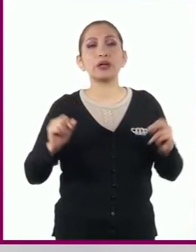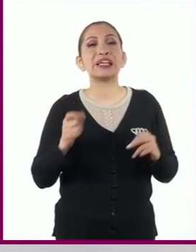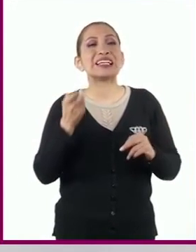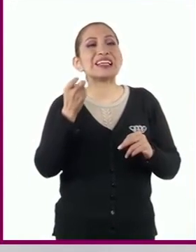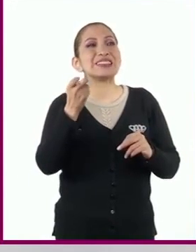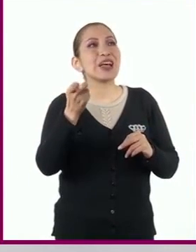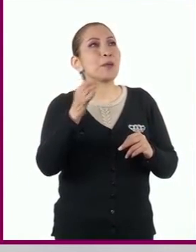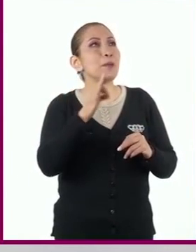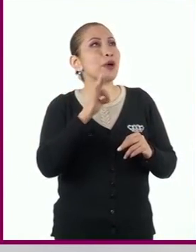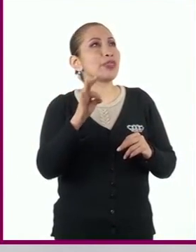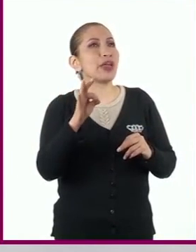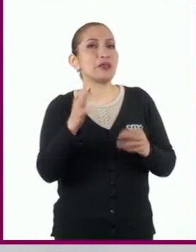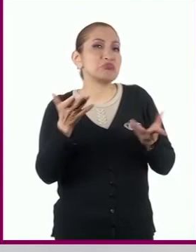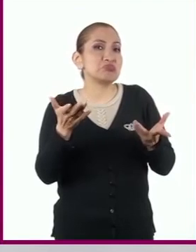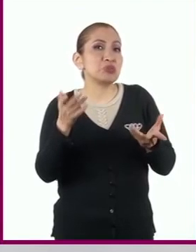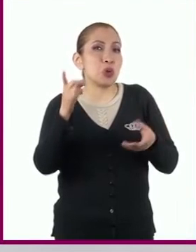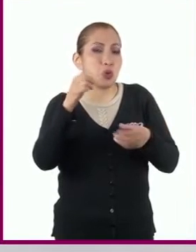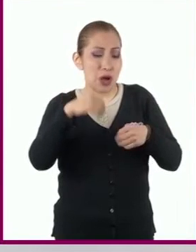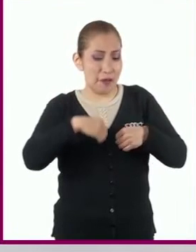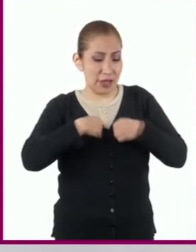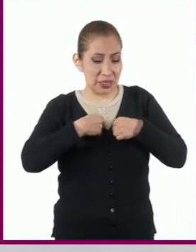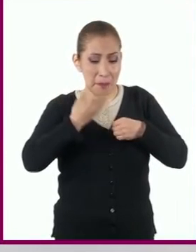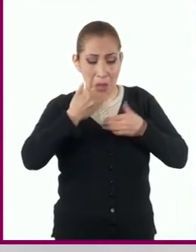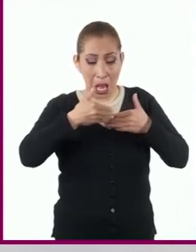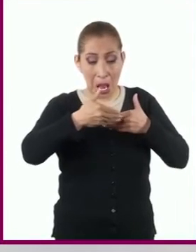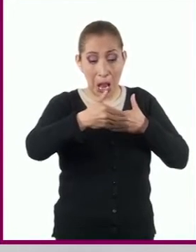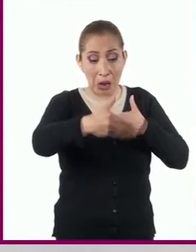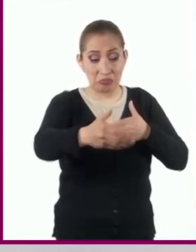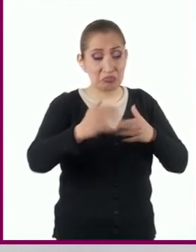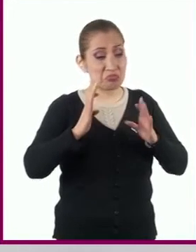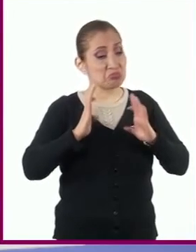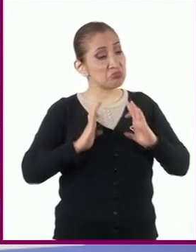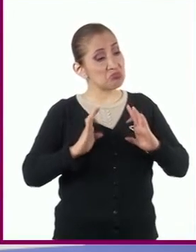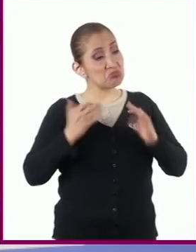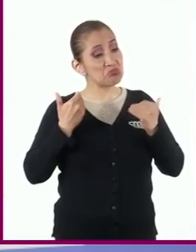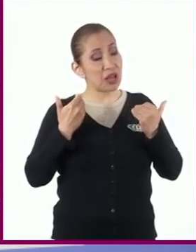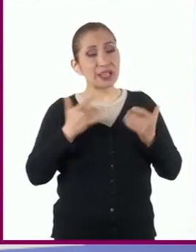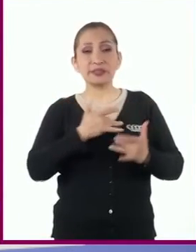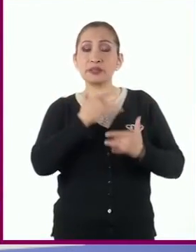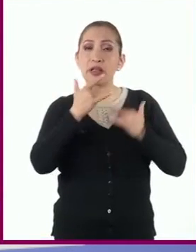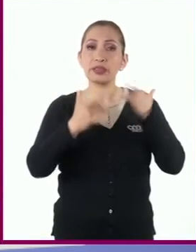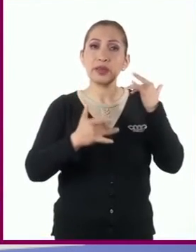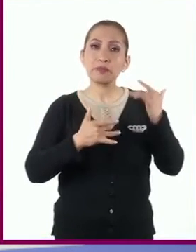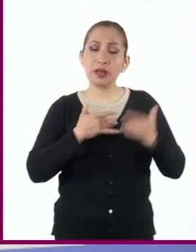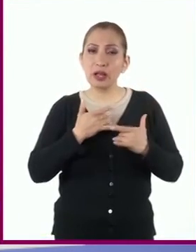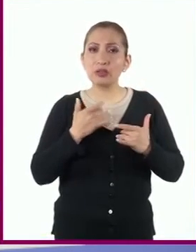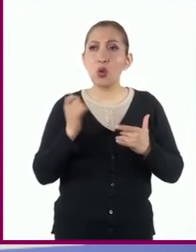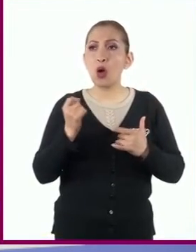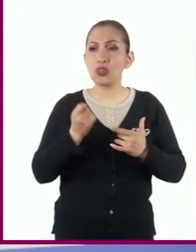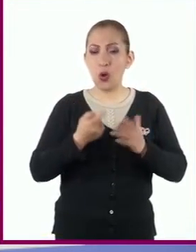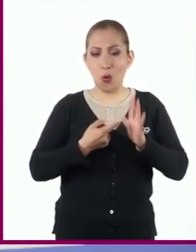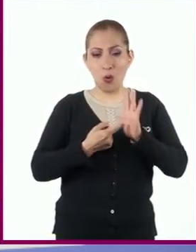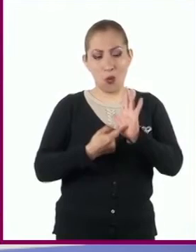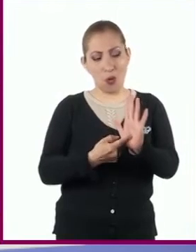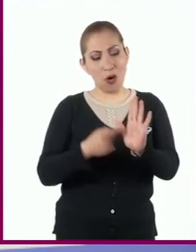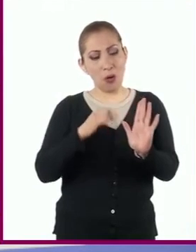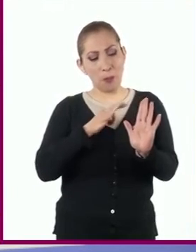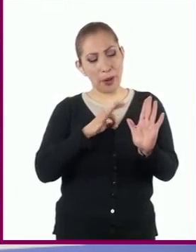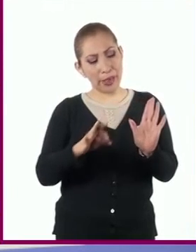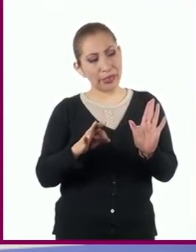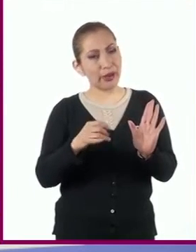Esa que nos puede dar justamente una vida bien llevada. El sentimiento que se expresa se puede